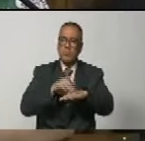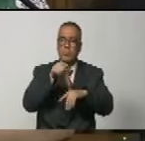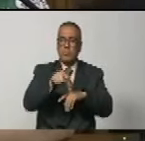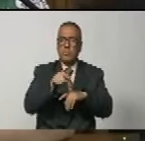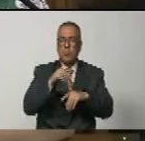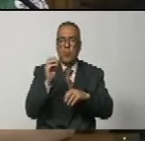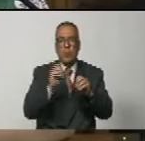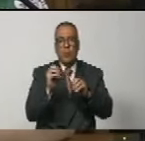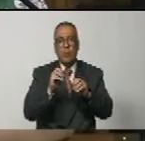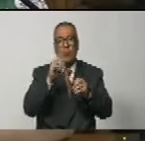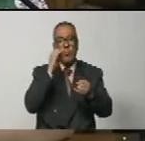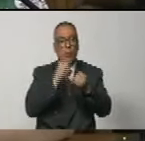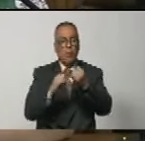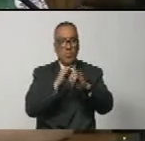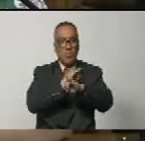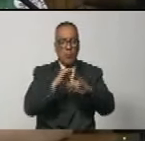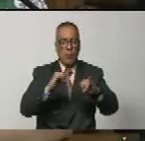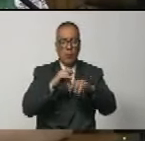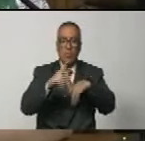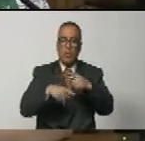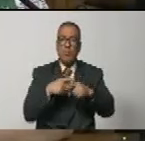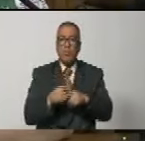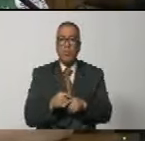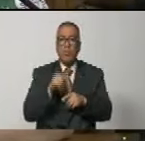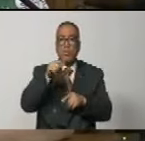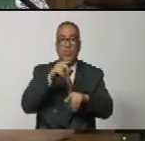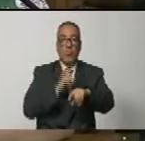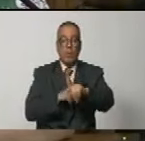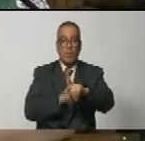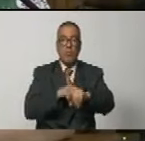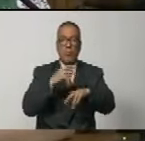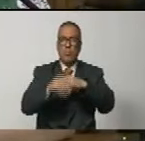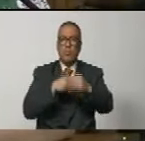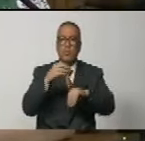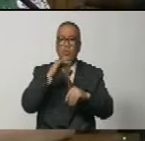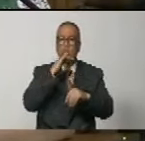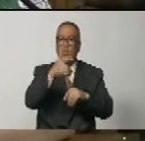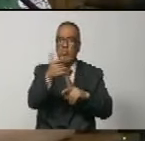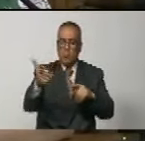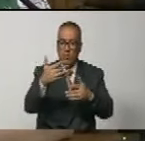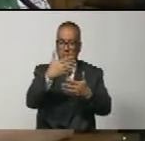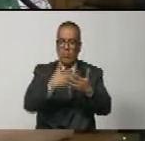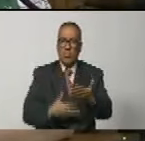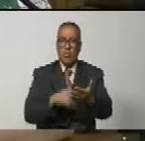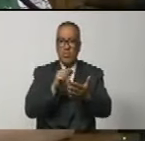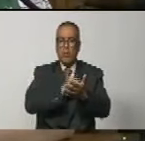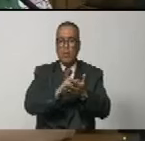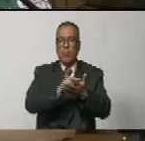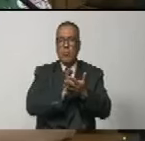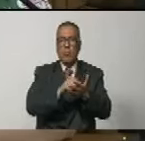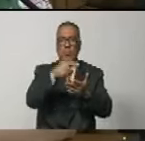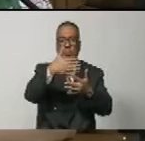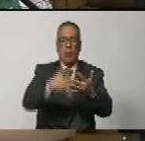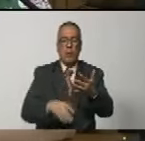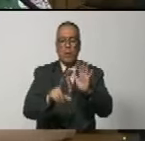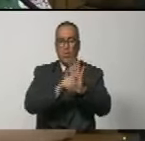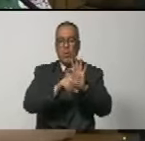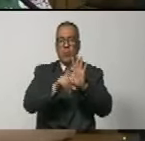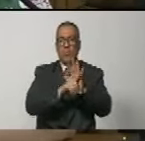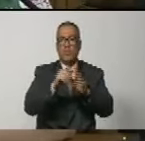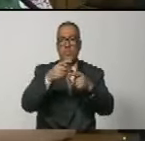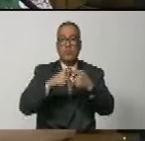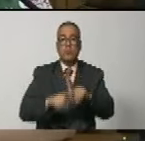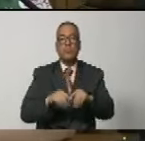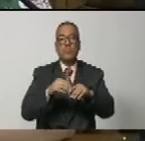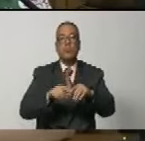o a dar por concluido el procedimiento. Situaciones que serán notificadas de conformidad con lo establecido en la presente ley en un